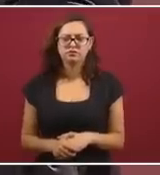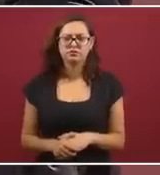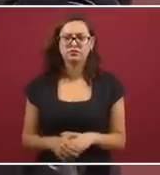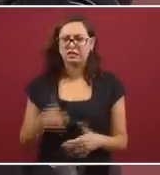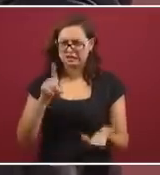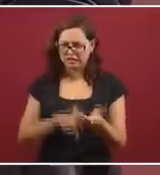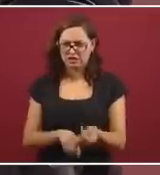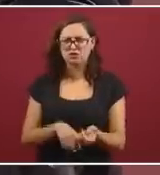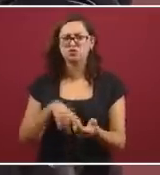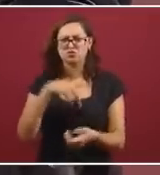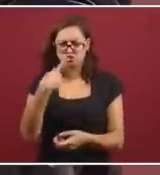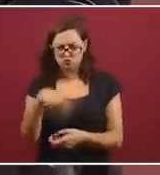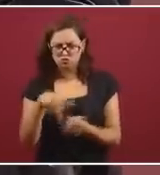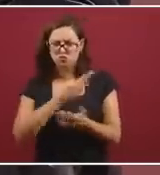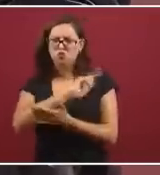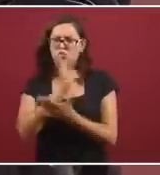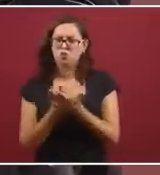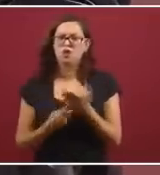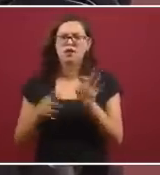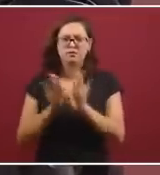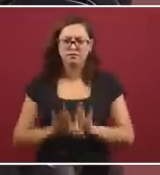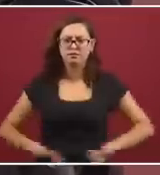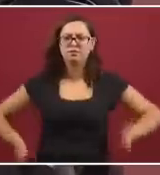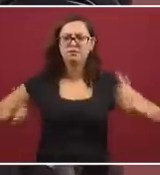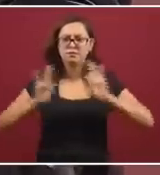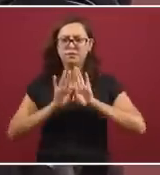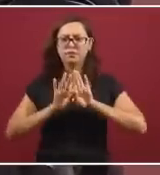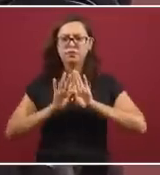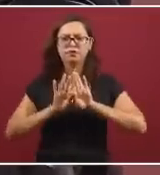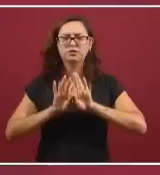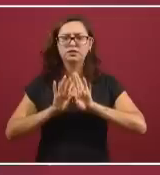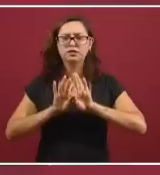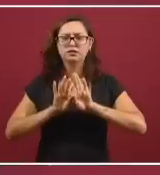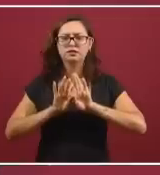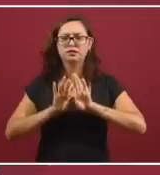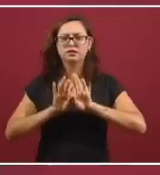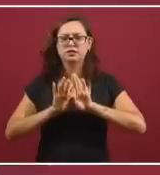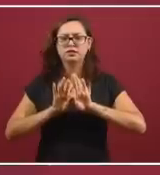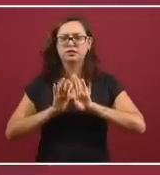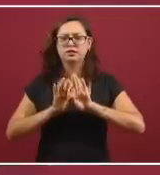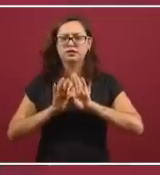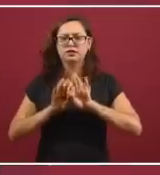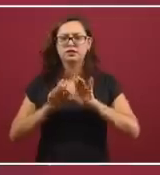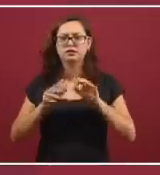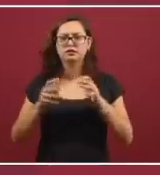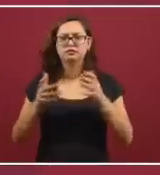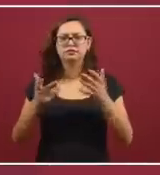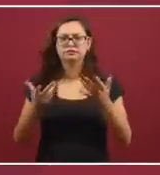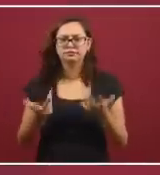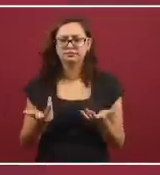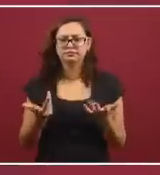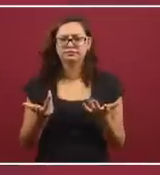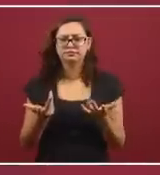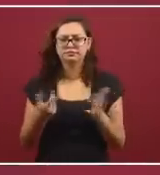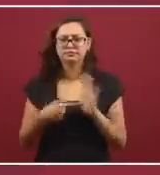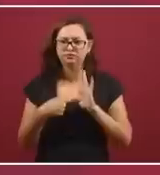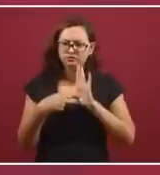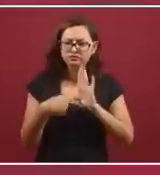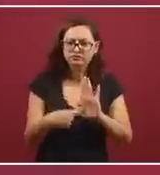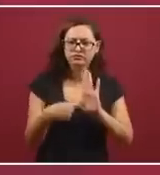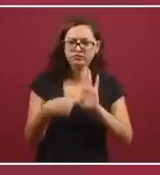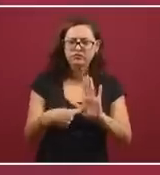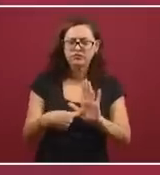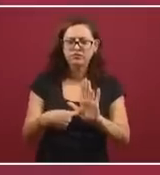importante donde sea está enseñando